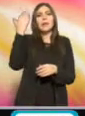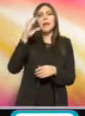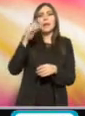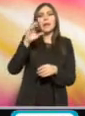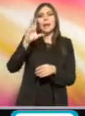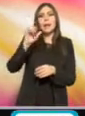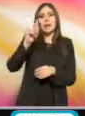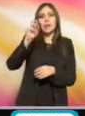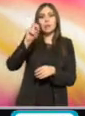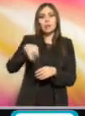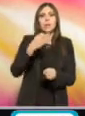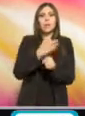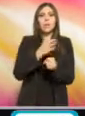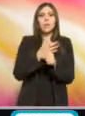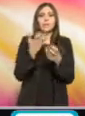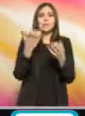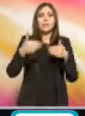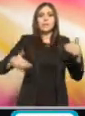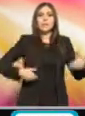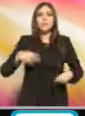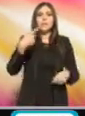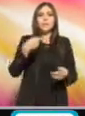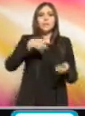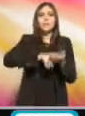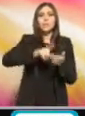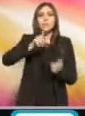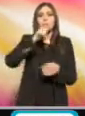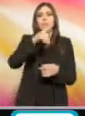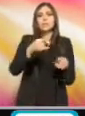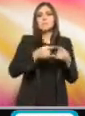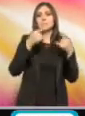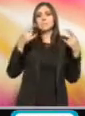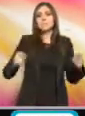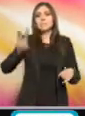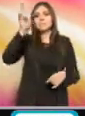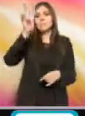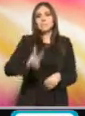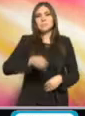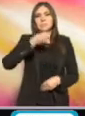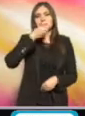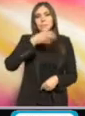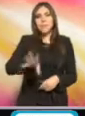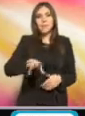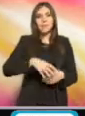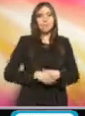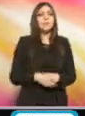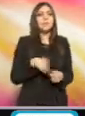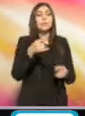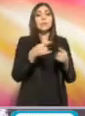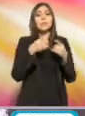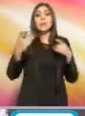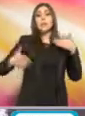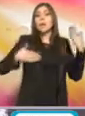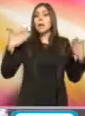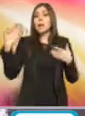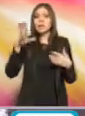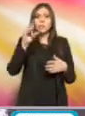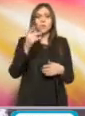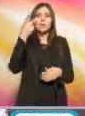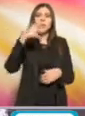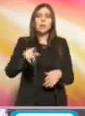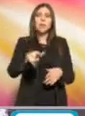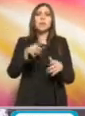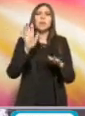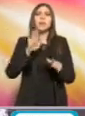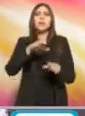formados por luces, ¿sí? Entonces es una historia muy entrañable. No es una historia de alegría, aunque acaba con esperanza. Ajá.